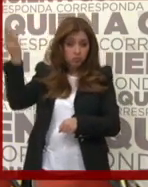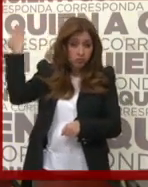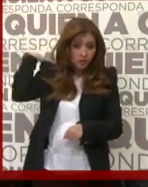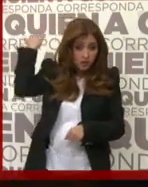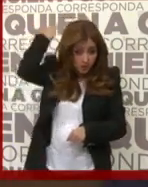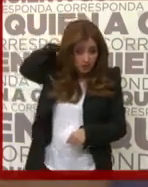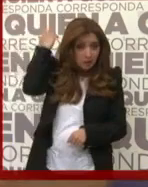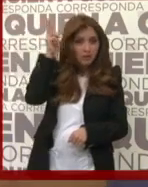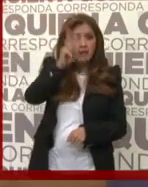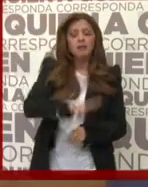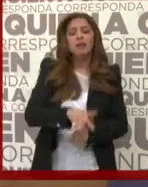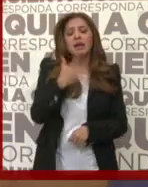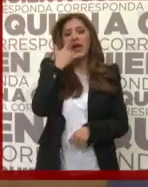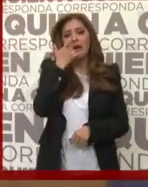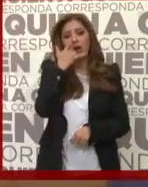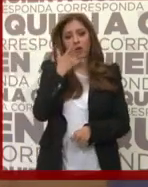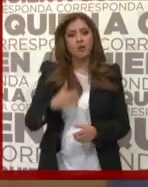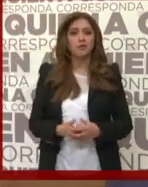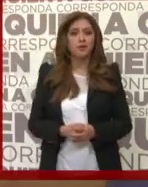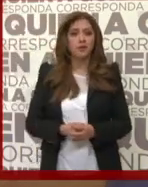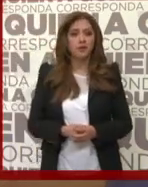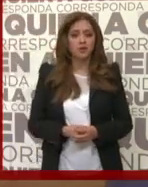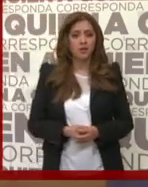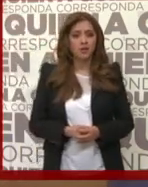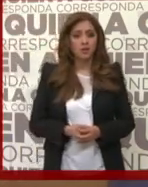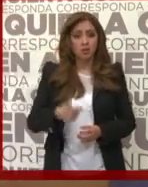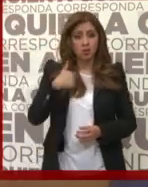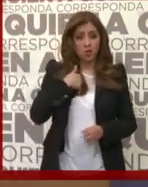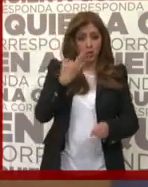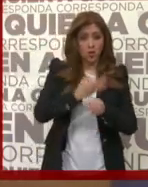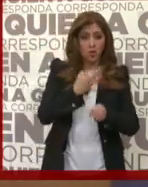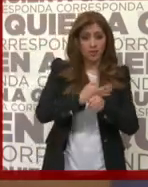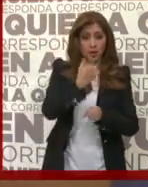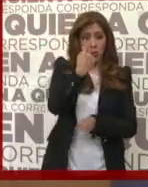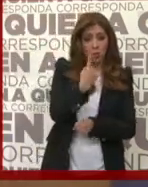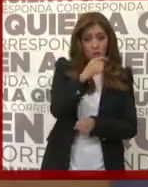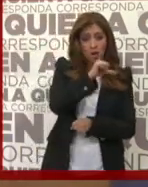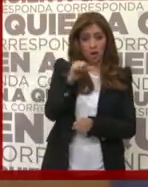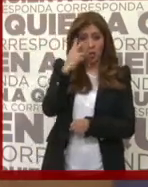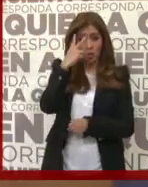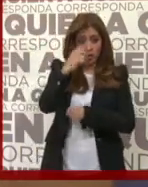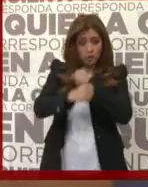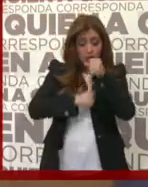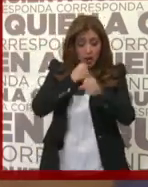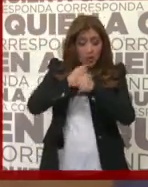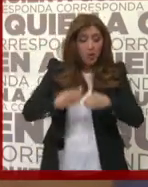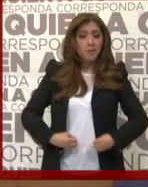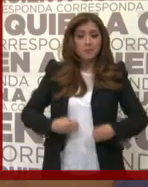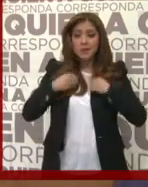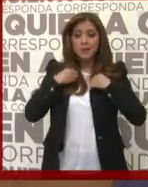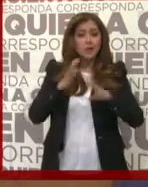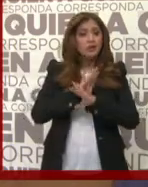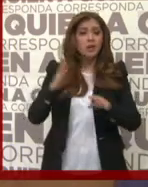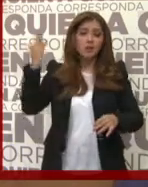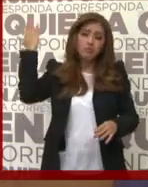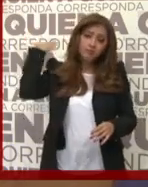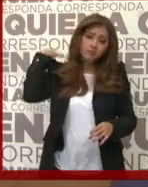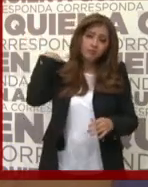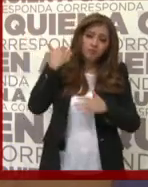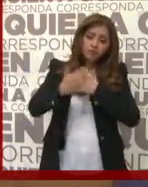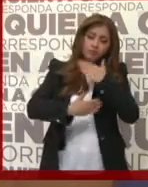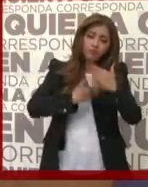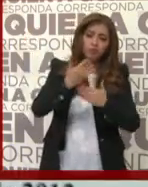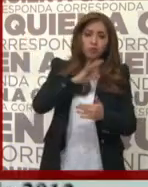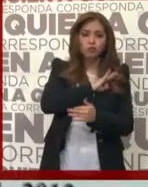cuadro médico. A mí ya me diagnostican de 1 a 2 años de vida, porque ya es una enfermedad crónica degenerativa